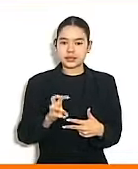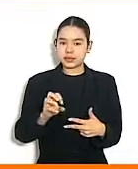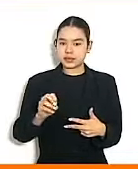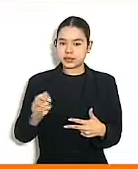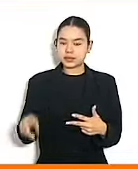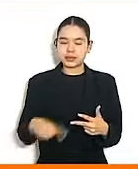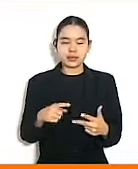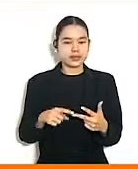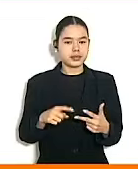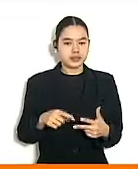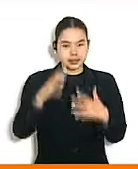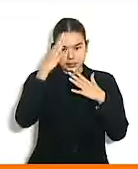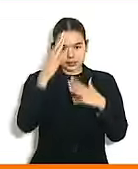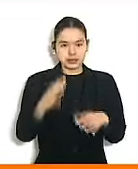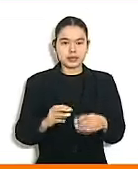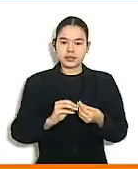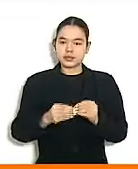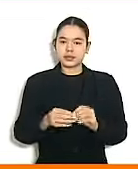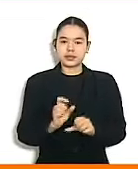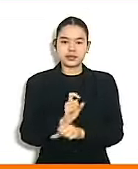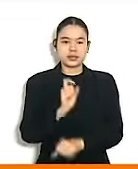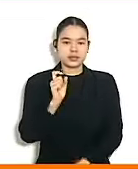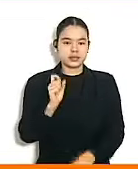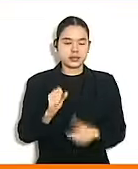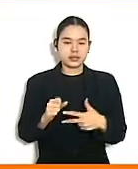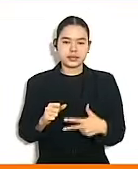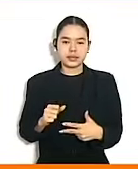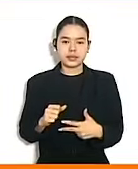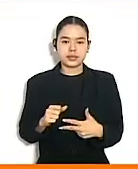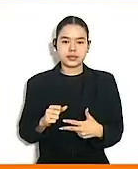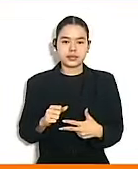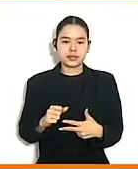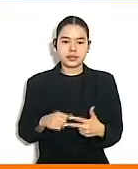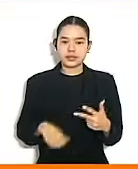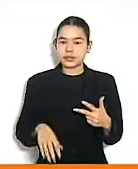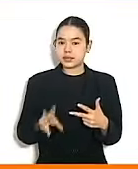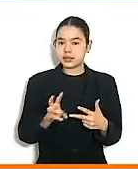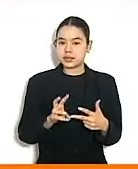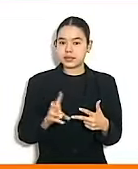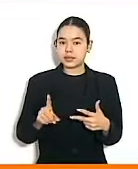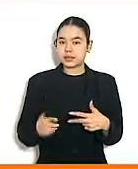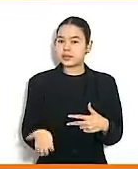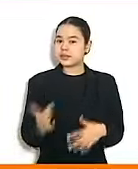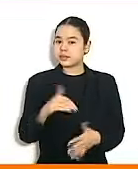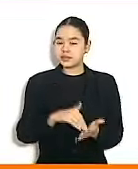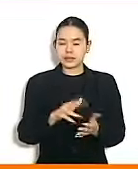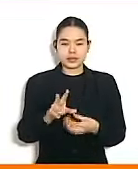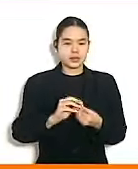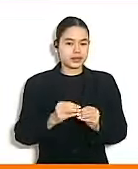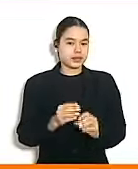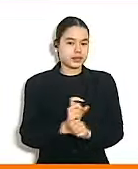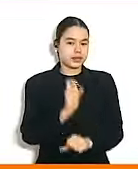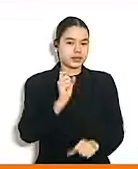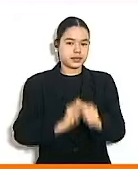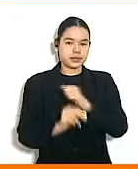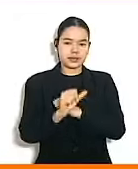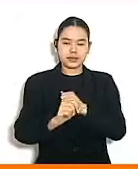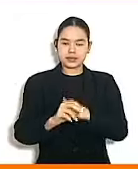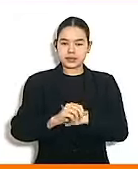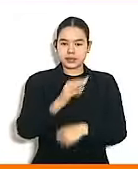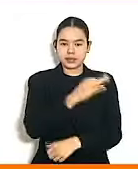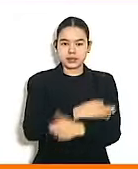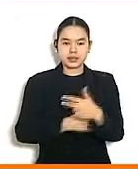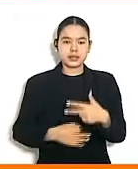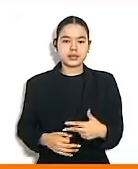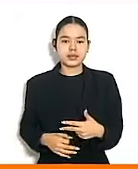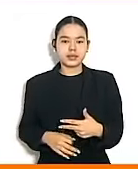60. Tu tercer y decisivo número ganador es 61. Tus números ganadores para esta tarde en Pega 3 son